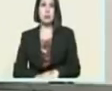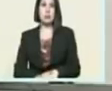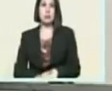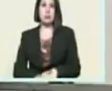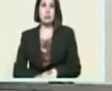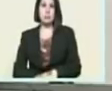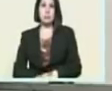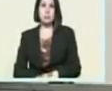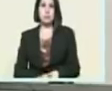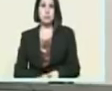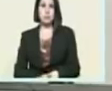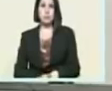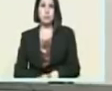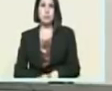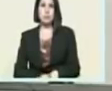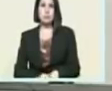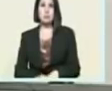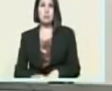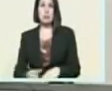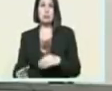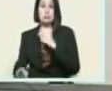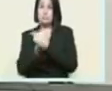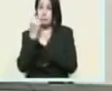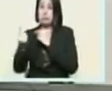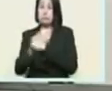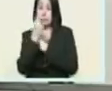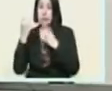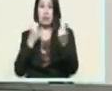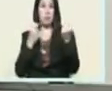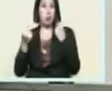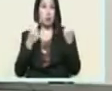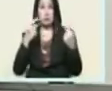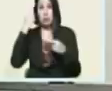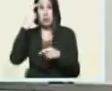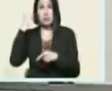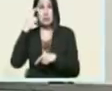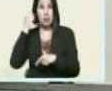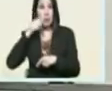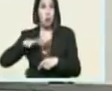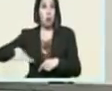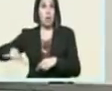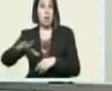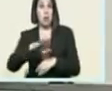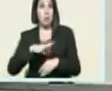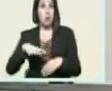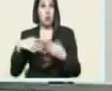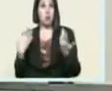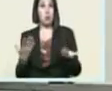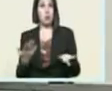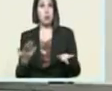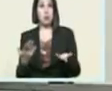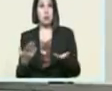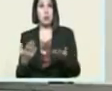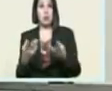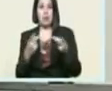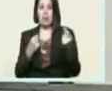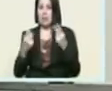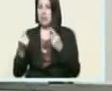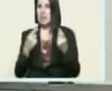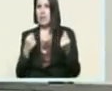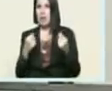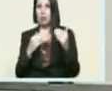Como hemos tenido esa arremetida de la moneda que sabe nuestro pueblo, hemos ido actualizando el cono